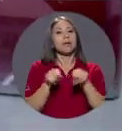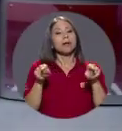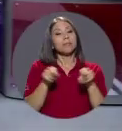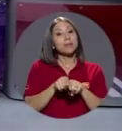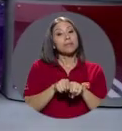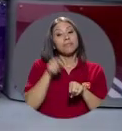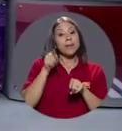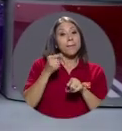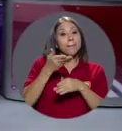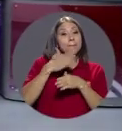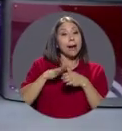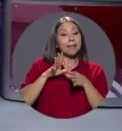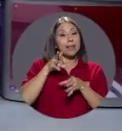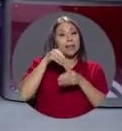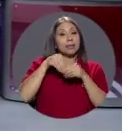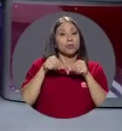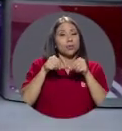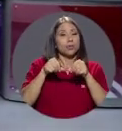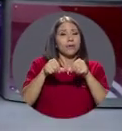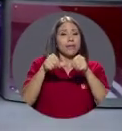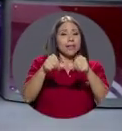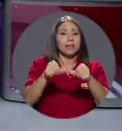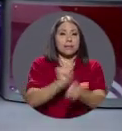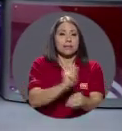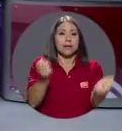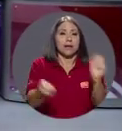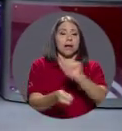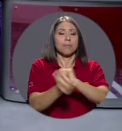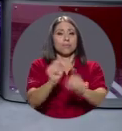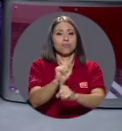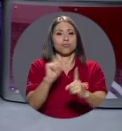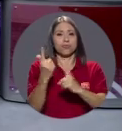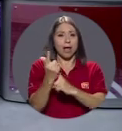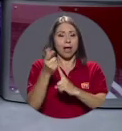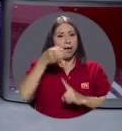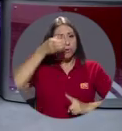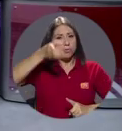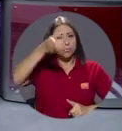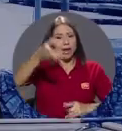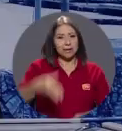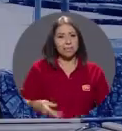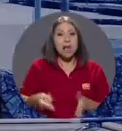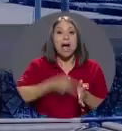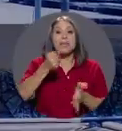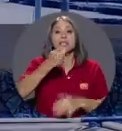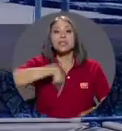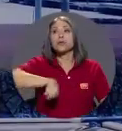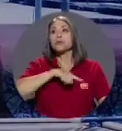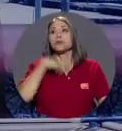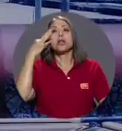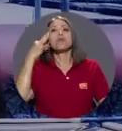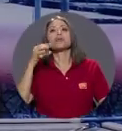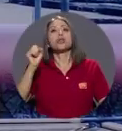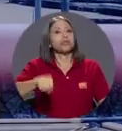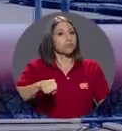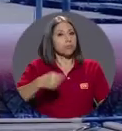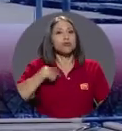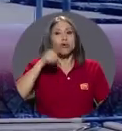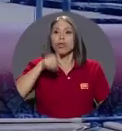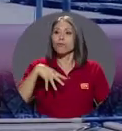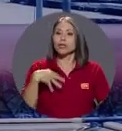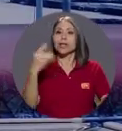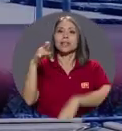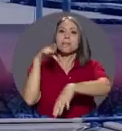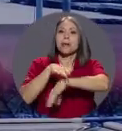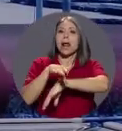que también parte de la sostenibilidad, ese cambio que tenemos que hacer social, cultural, porque a veces damos por sentado. Que sí, que tengo que